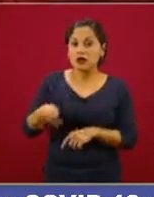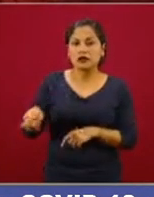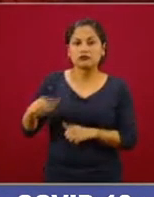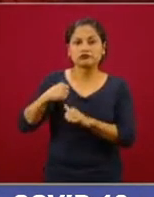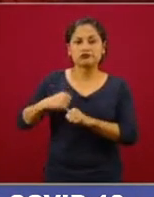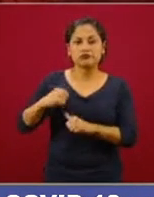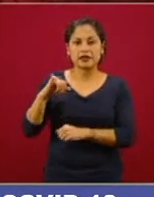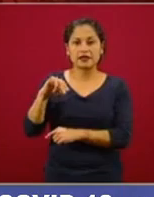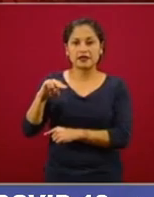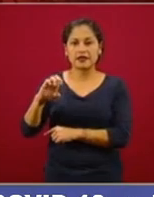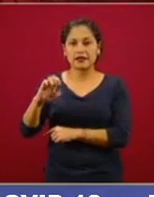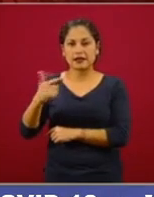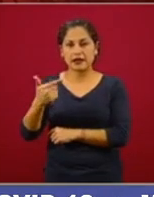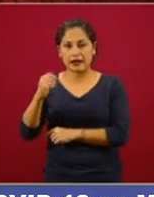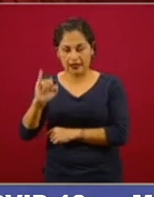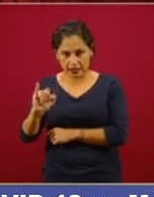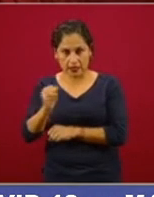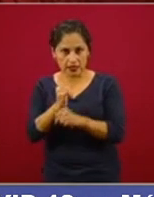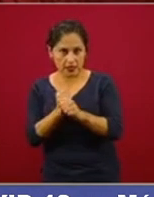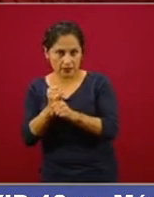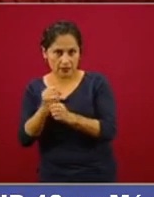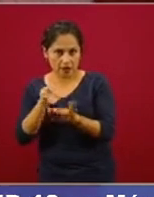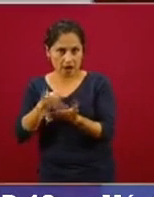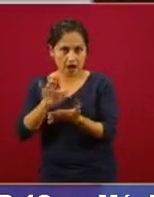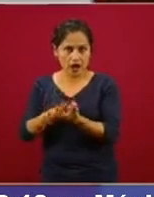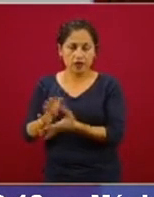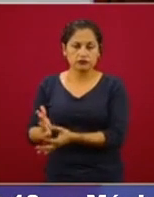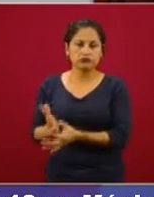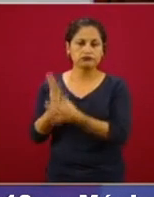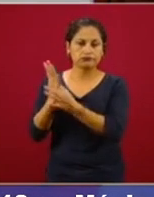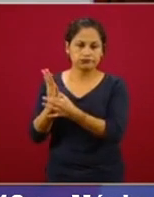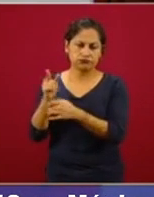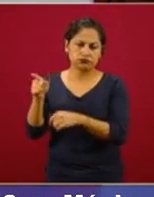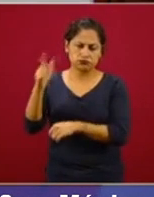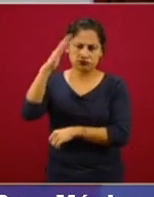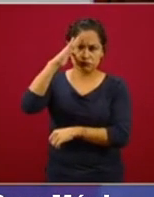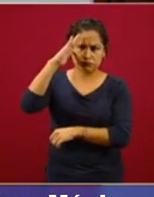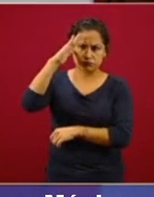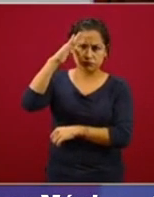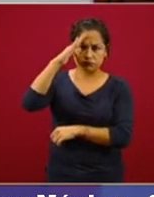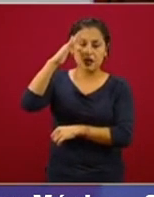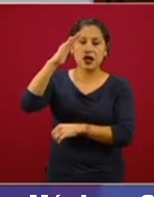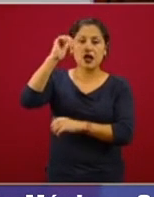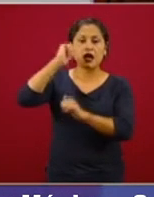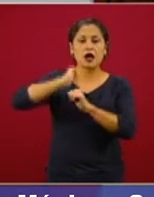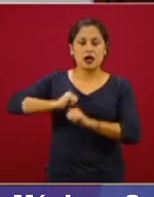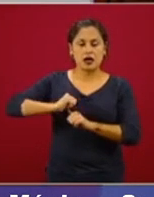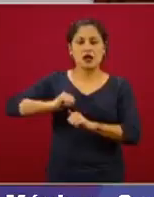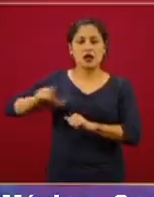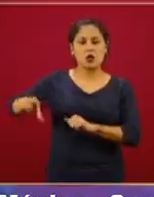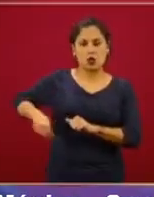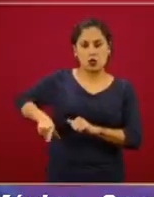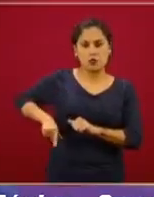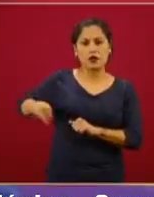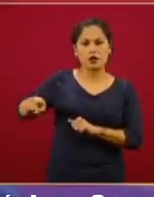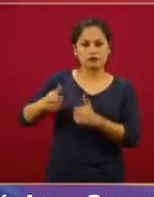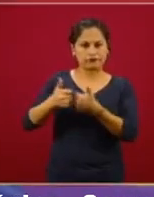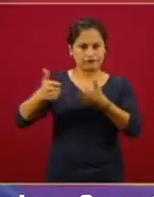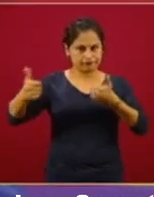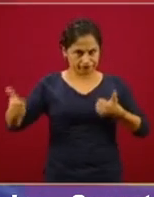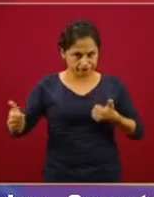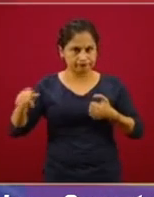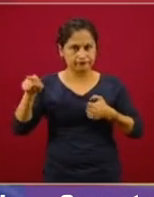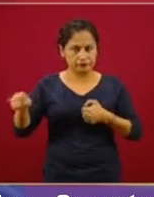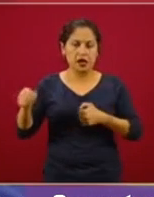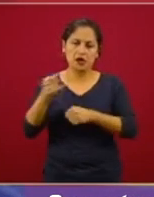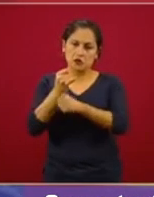Instituto Nacional de Geografía y Estadística, quien es la autoridad nacional, independiente del gobierno, autónoma, que emite estas